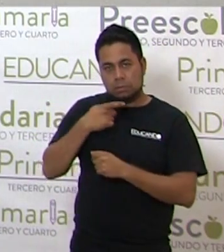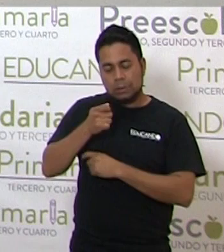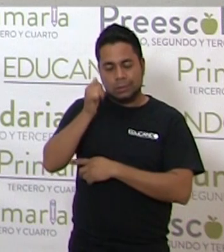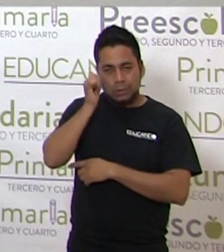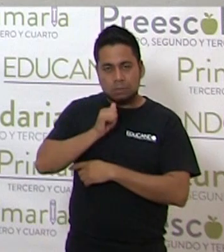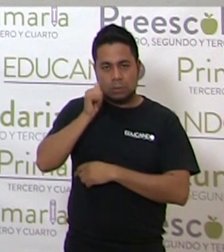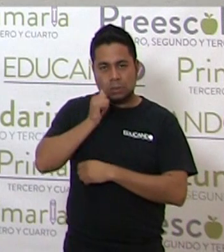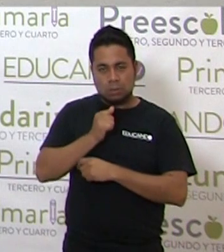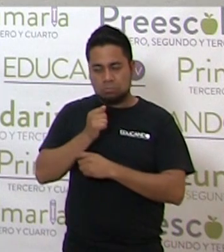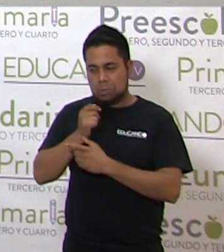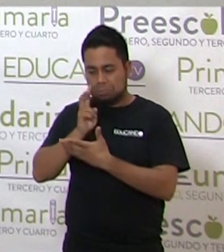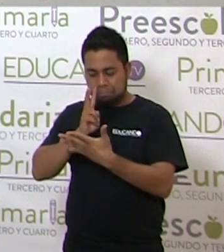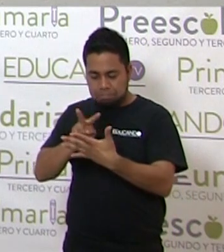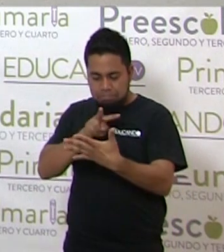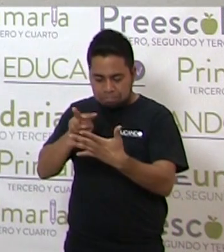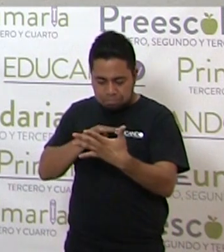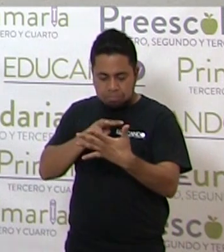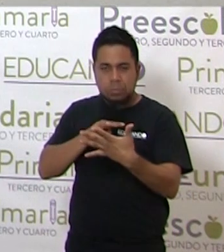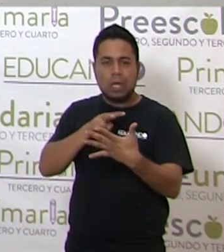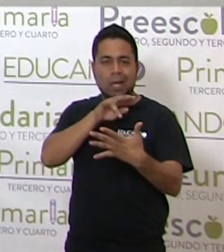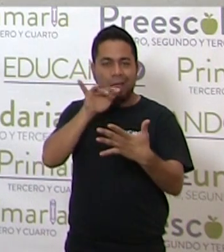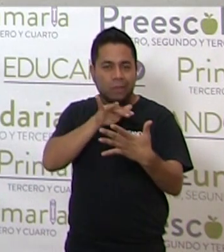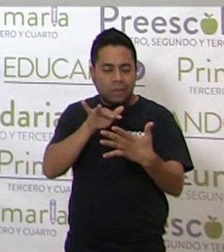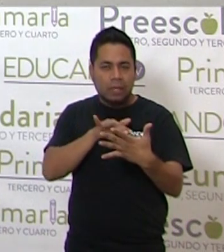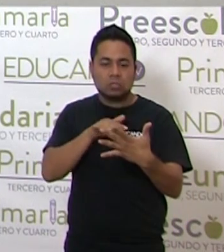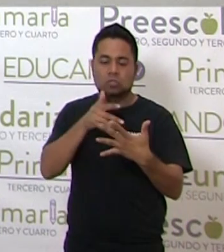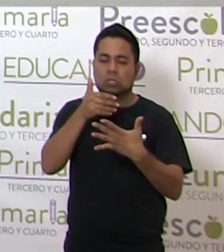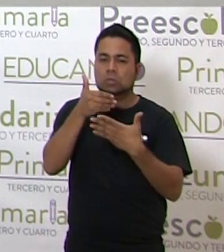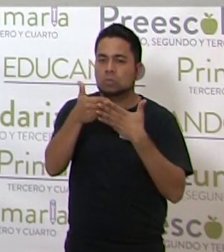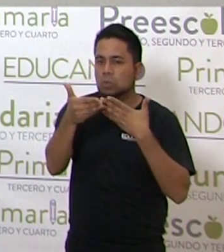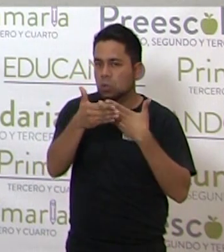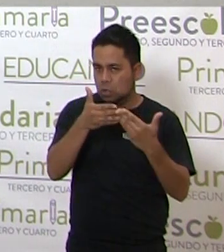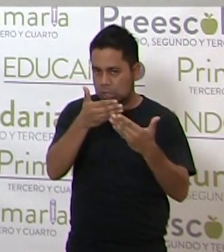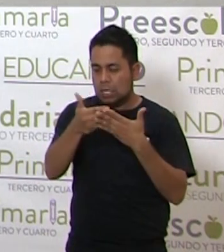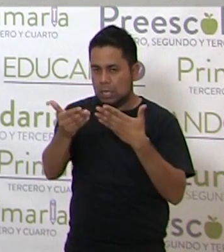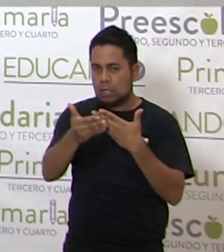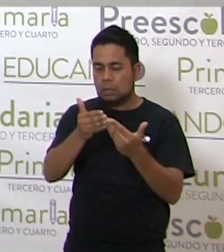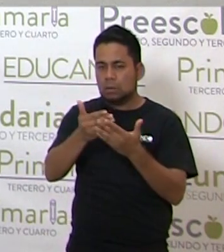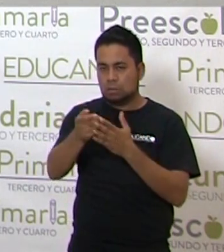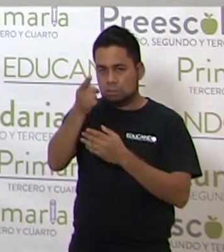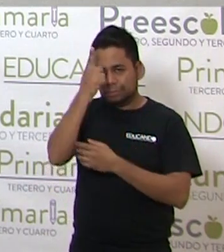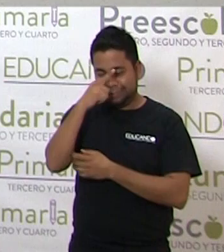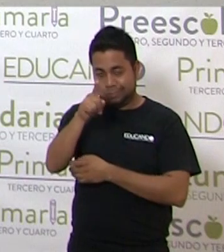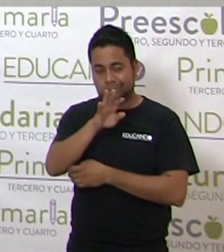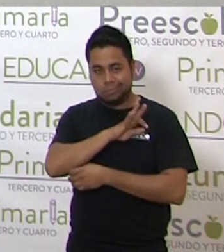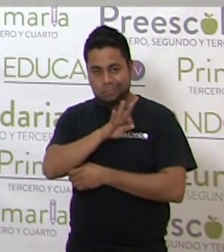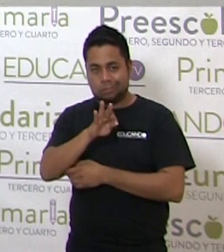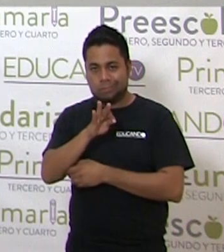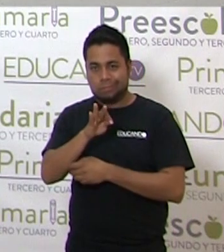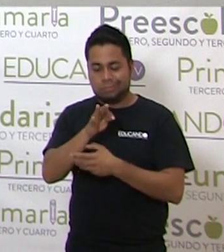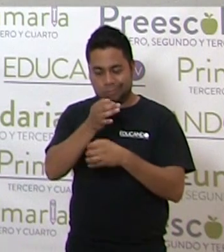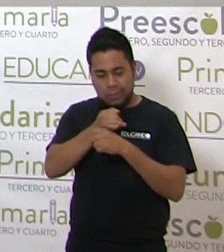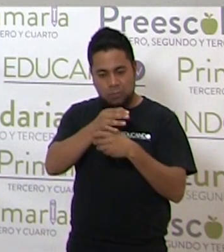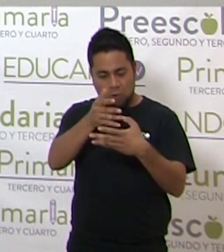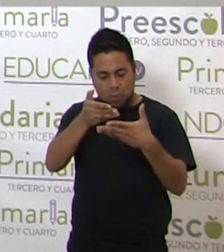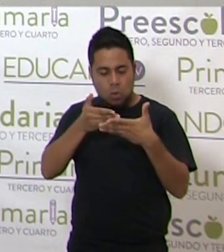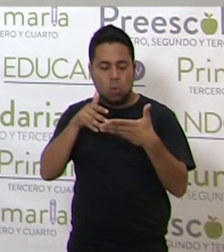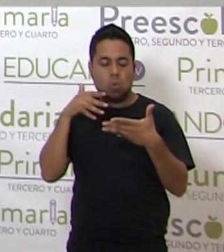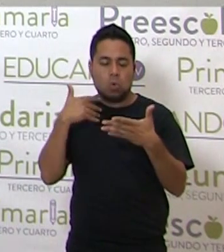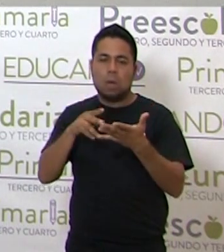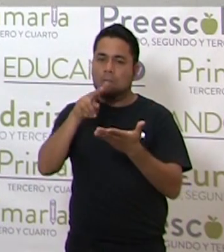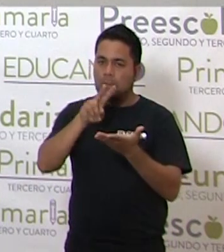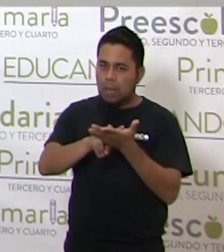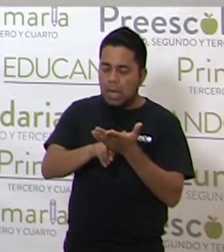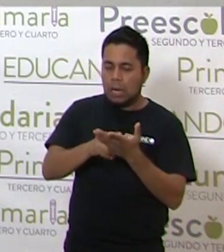siempre consultando los textos científicos más recientes para que podamos tener información mucho más